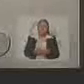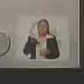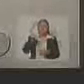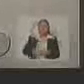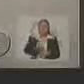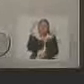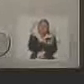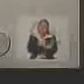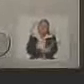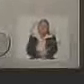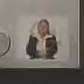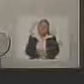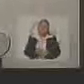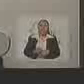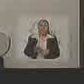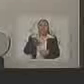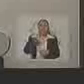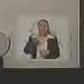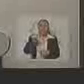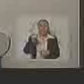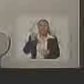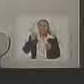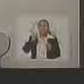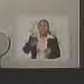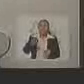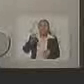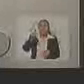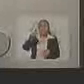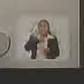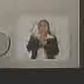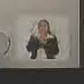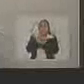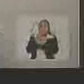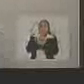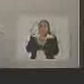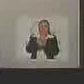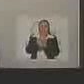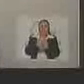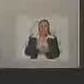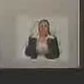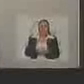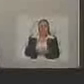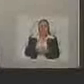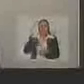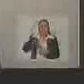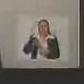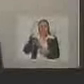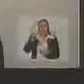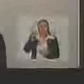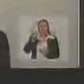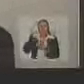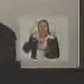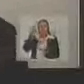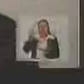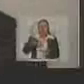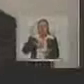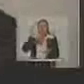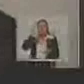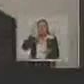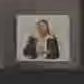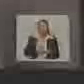nuestra delegación y no debemos dejar que una camarilla nos la quite. Muchísimas gracias y buenas